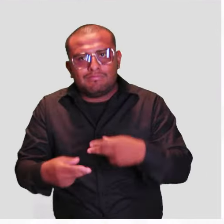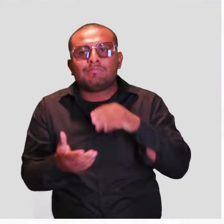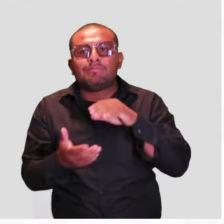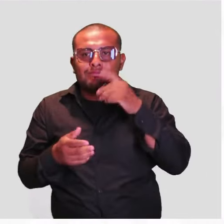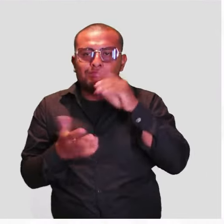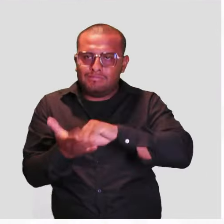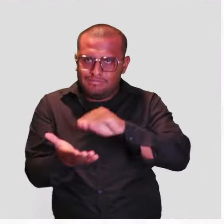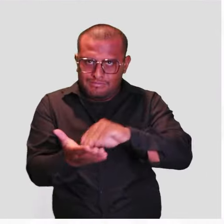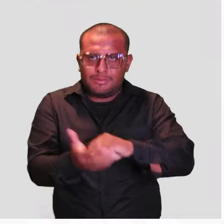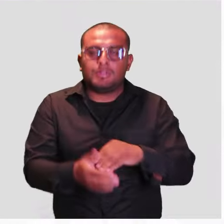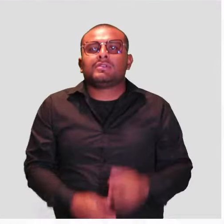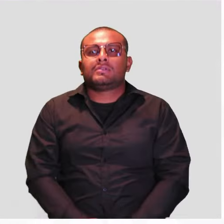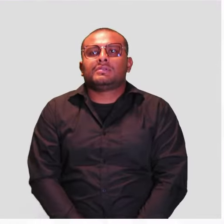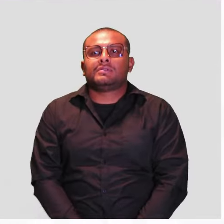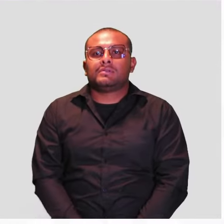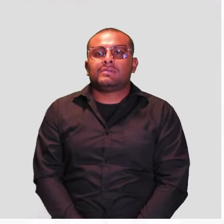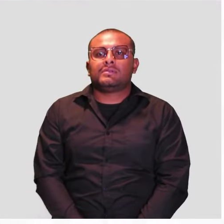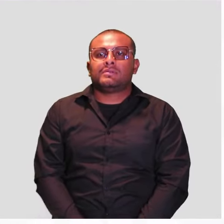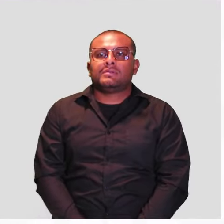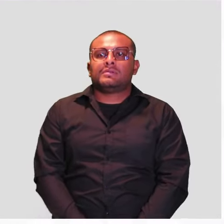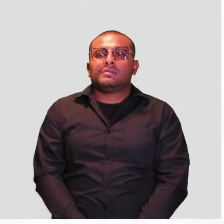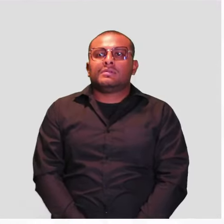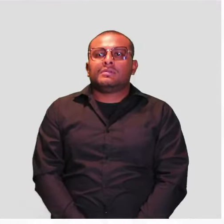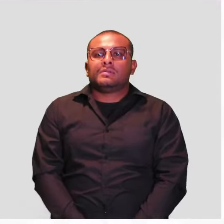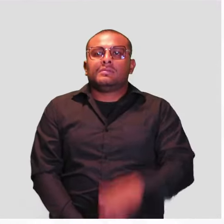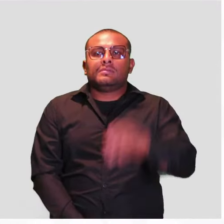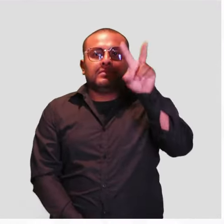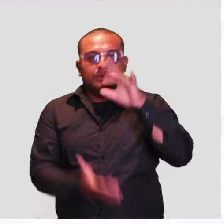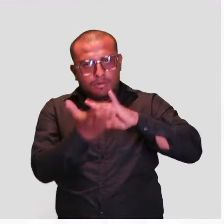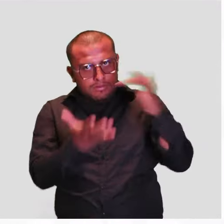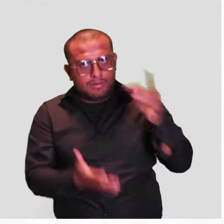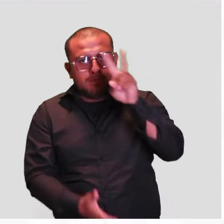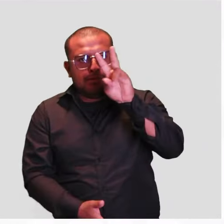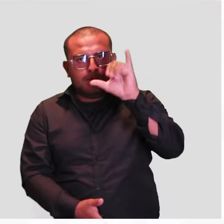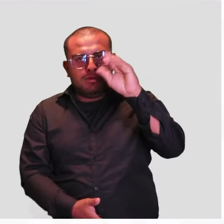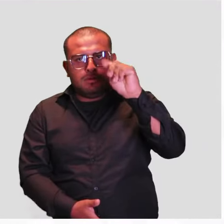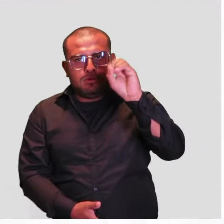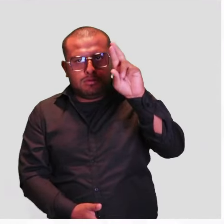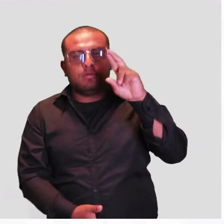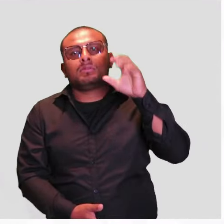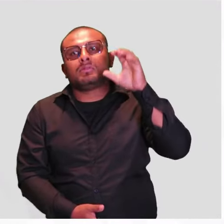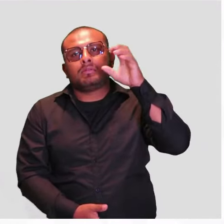Muchas gracias, candidato Víctor Rocha, de Movimiento Ciudadano.